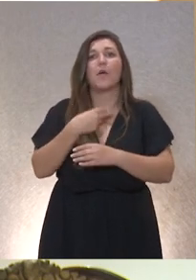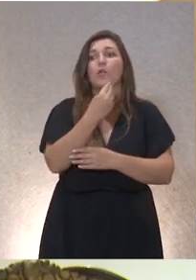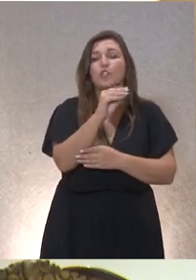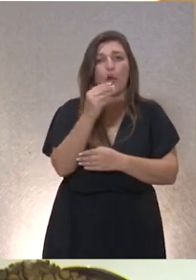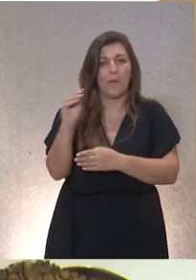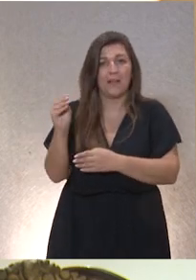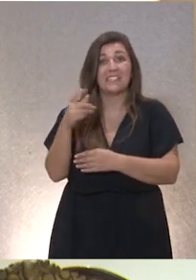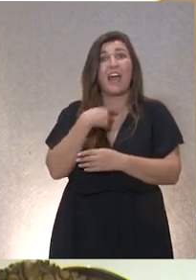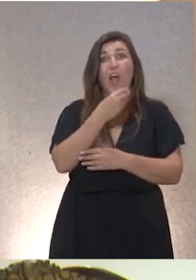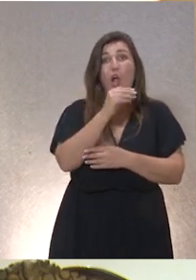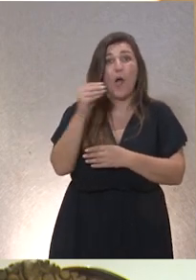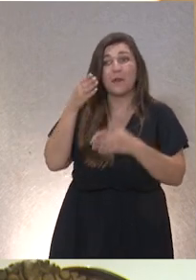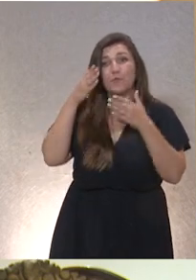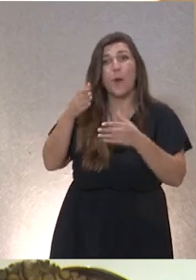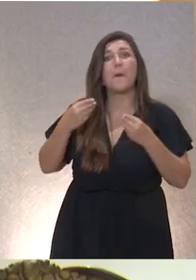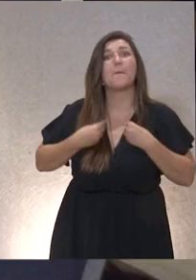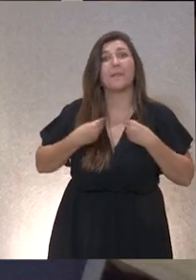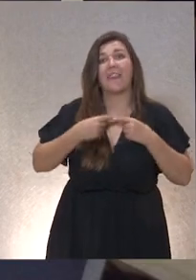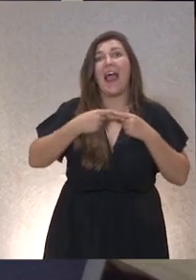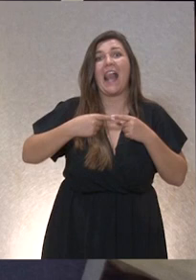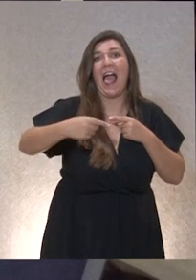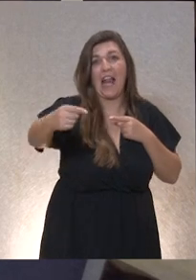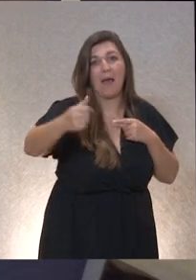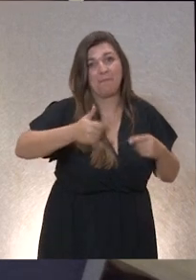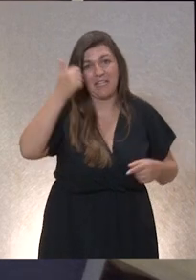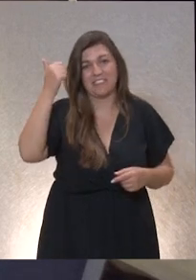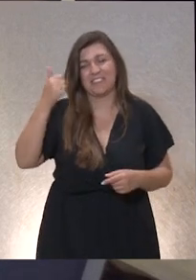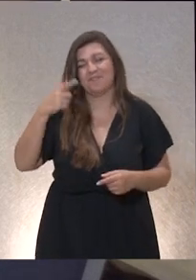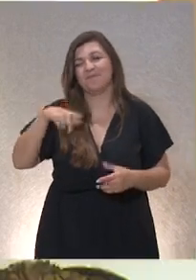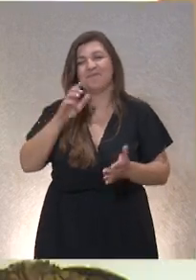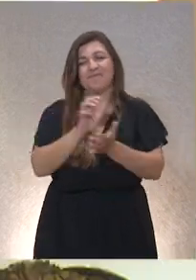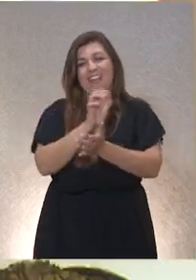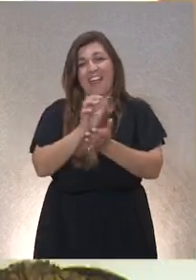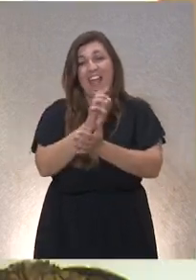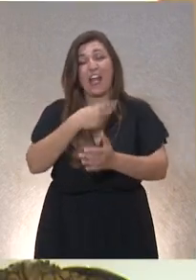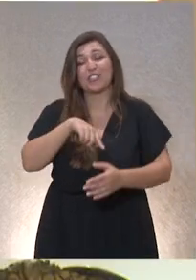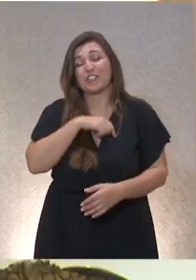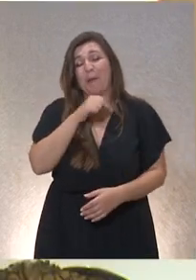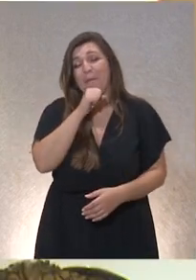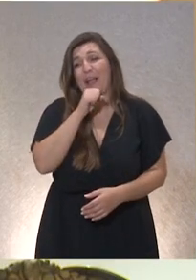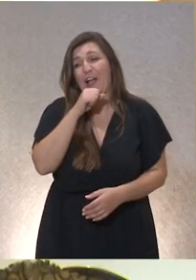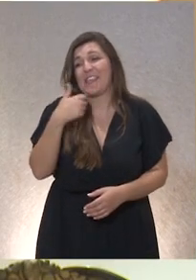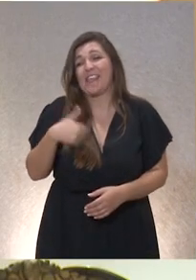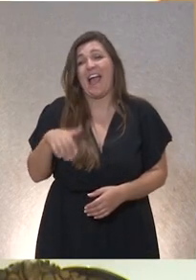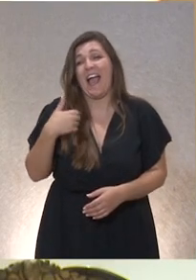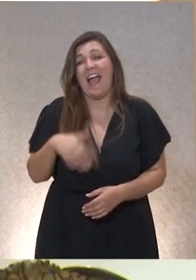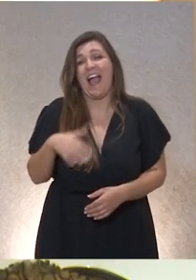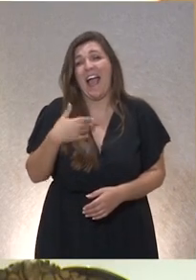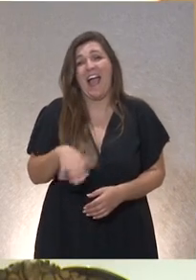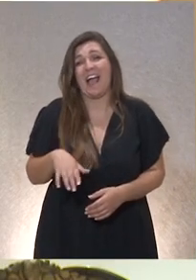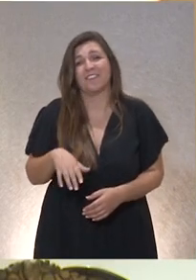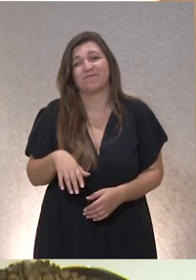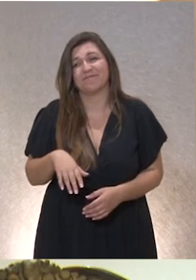porque los jóvenes tienen una vida más larga y los viejos estamos ya muy muy